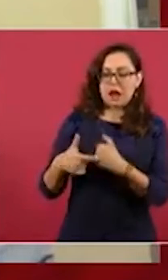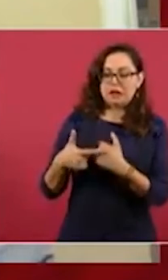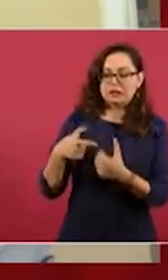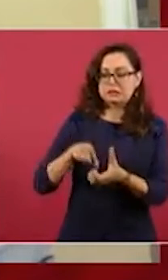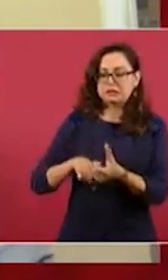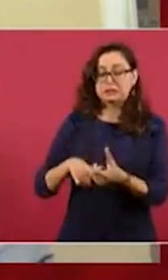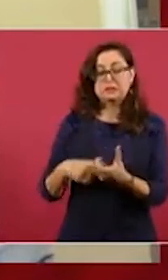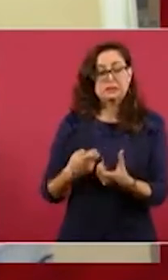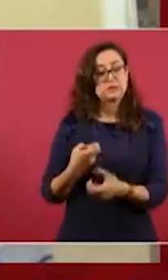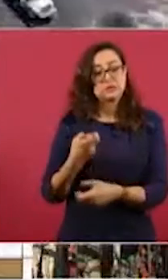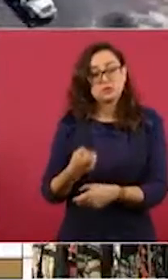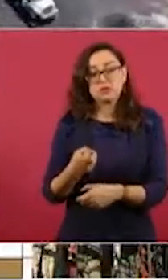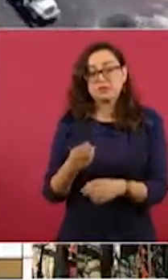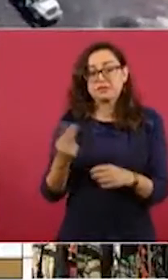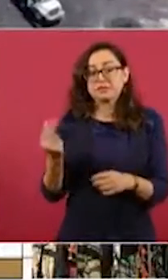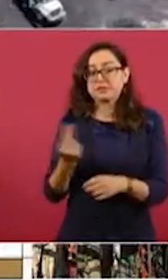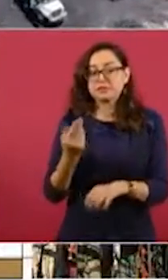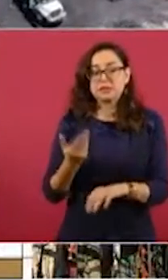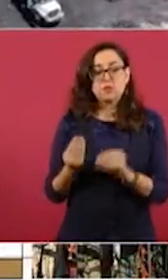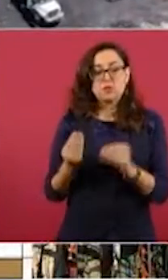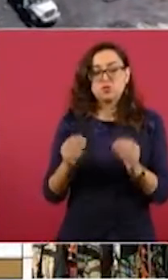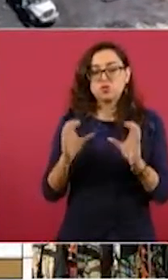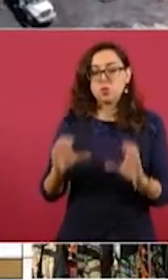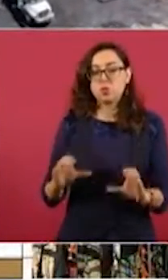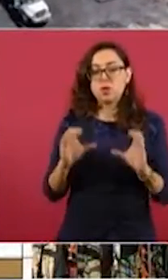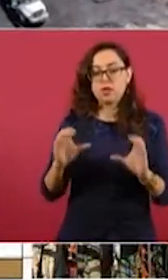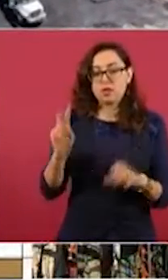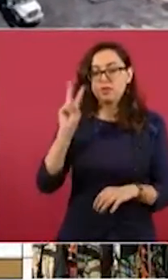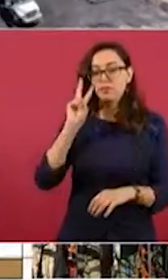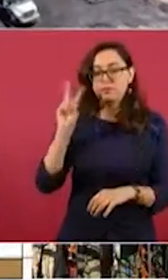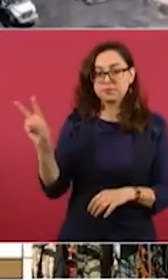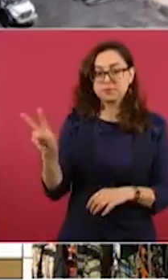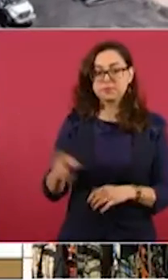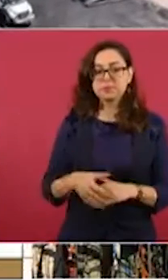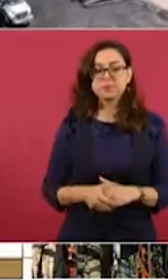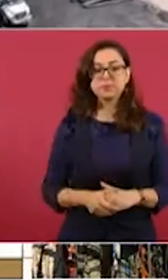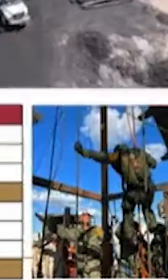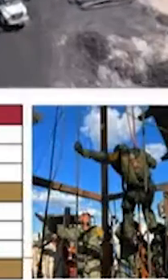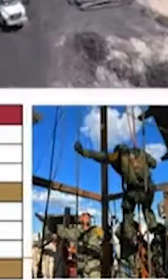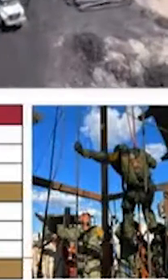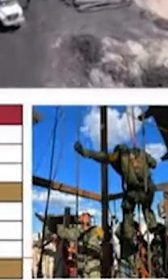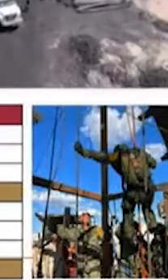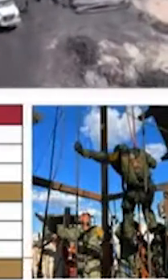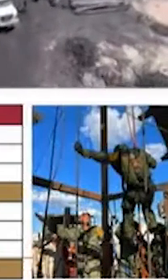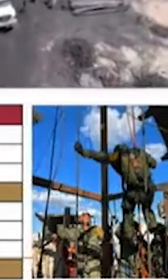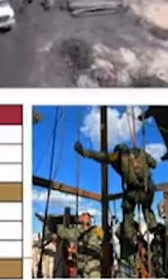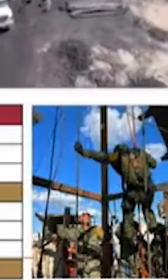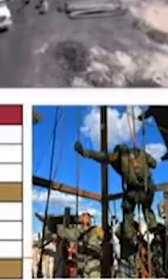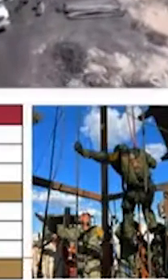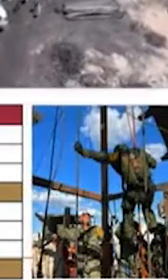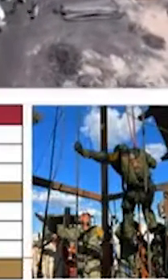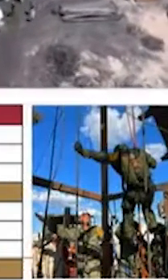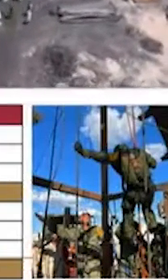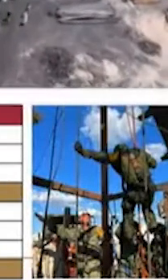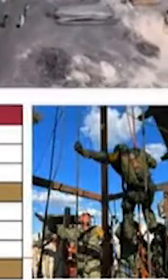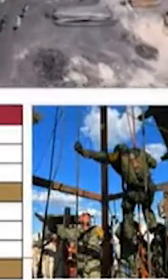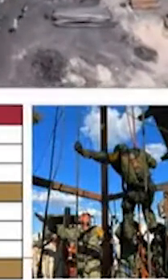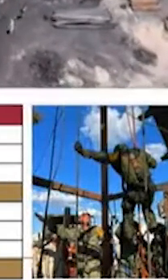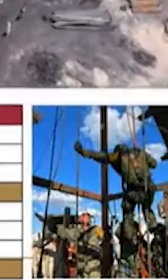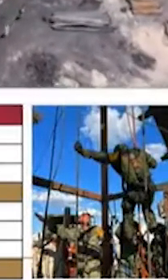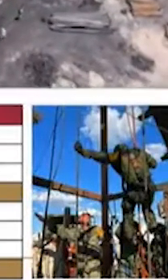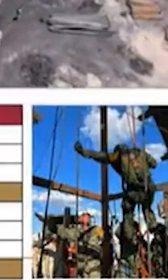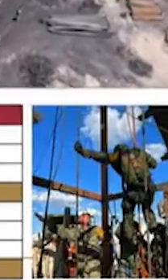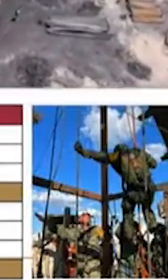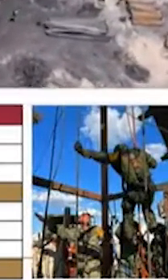ser sumamente cuidadoso, que tenemos que proteger y cuidar a los familiares de los mineros y